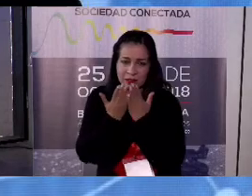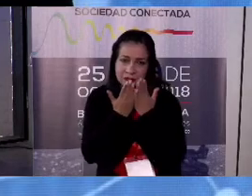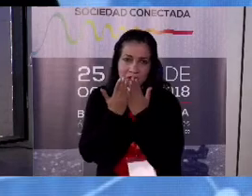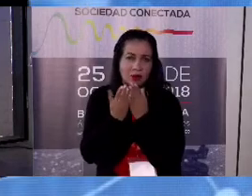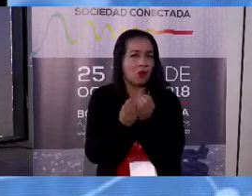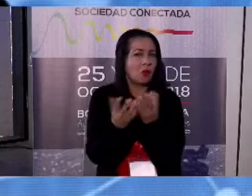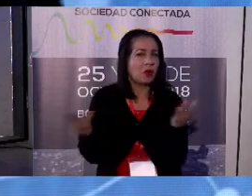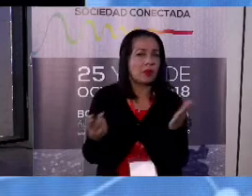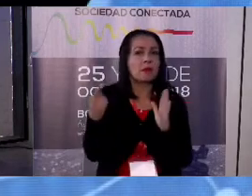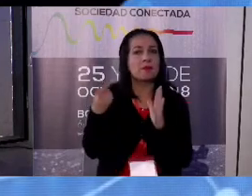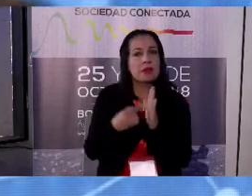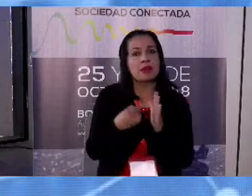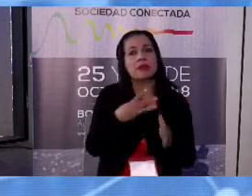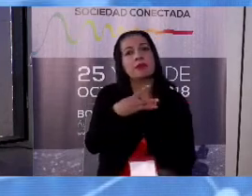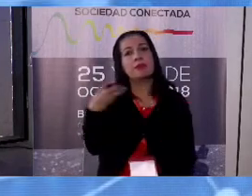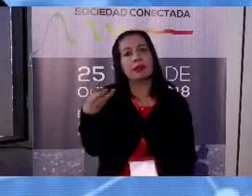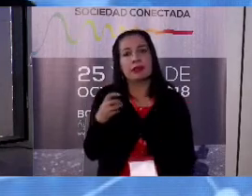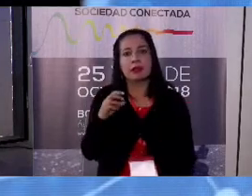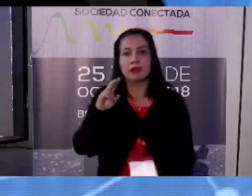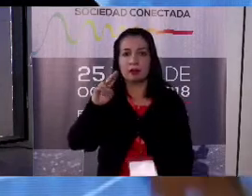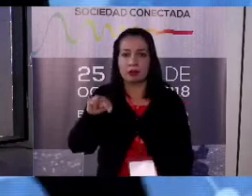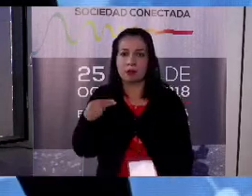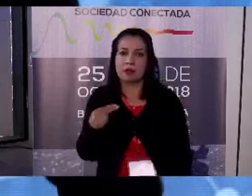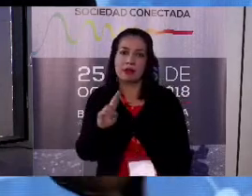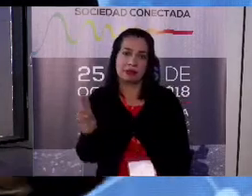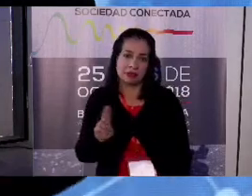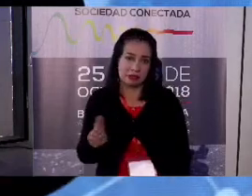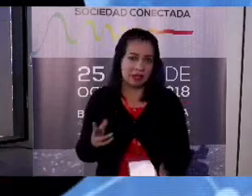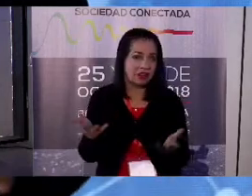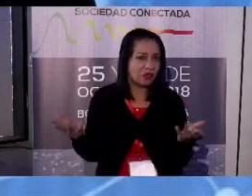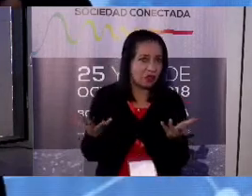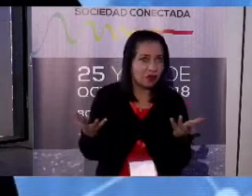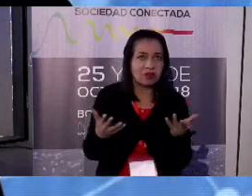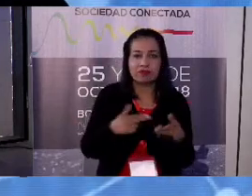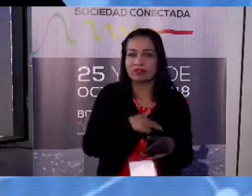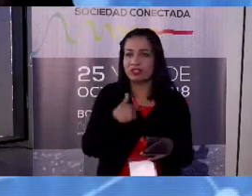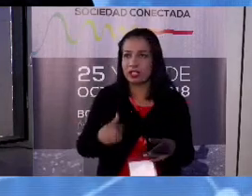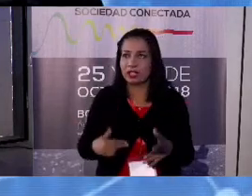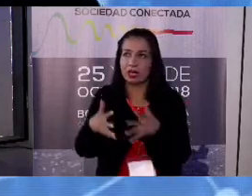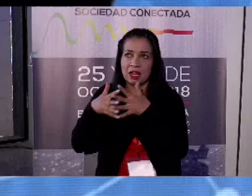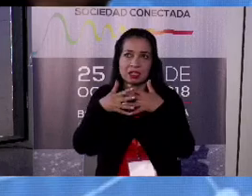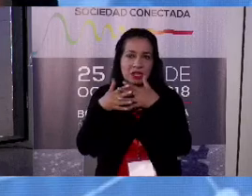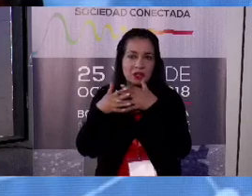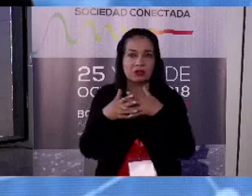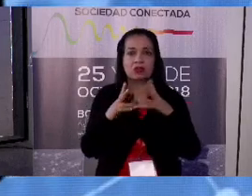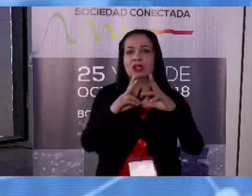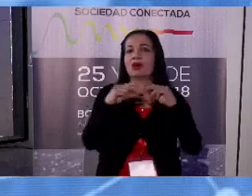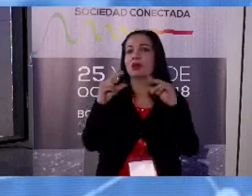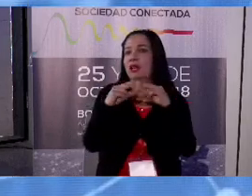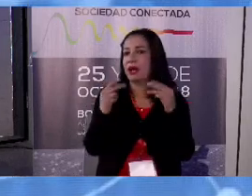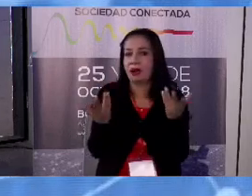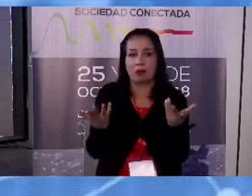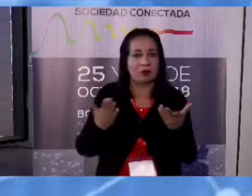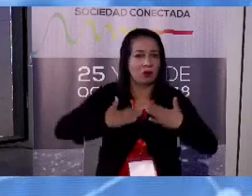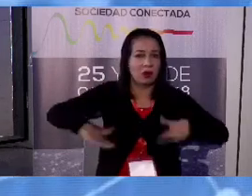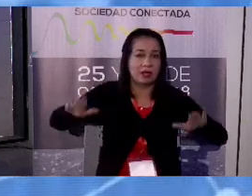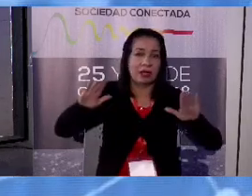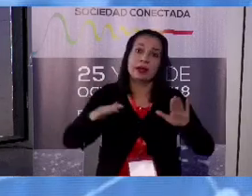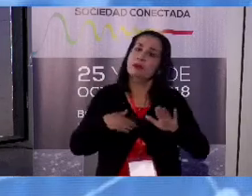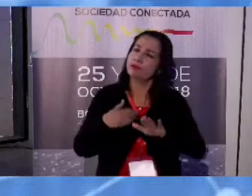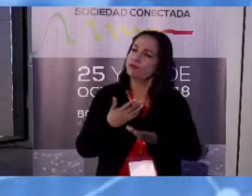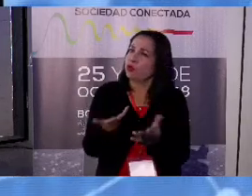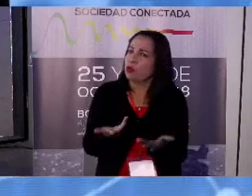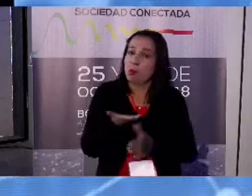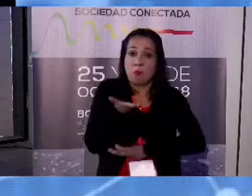mhz para todos no importa que usted est en China en Estados Unidos en Nicaragua donde sea y proponiendo por ejemplo a Colombia con una densidad